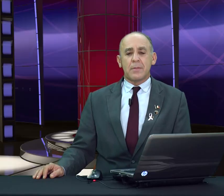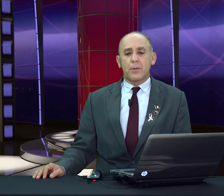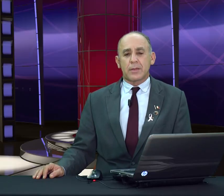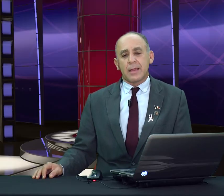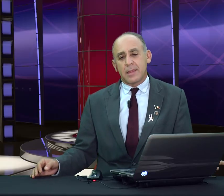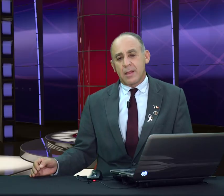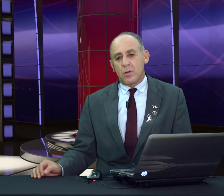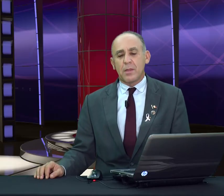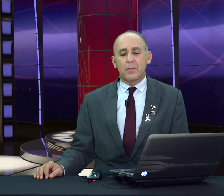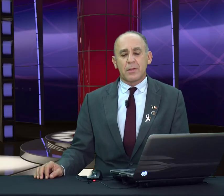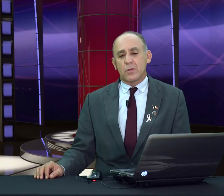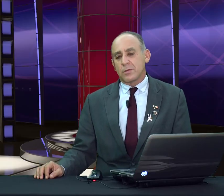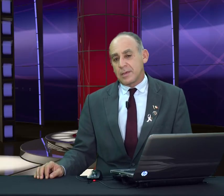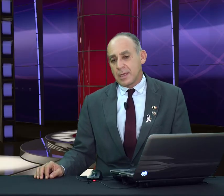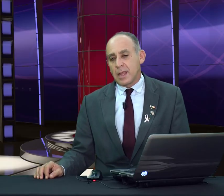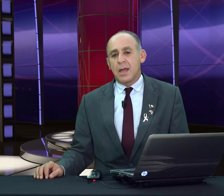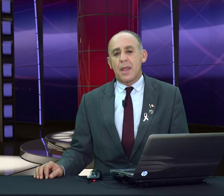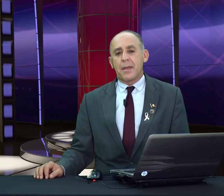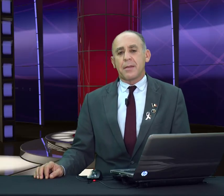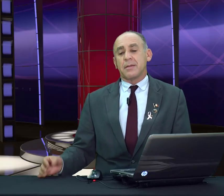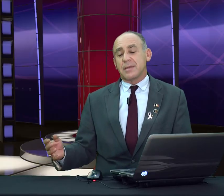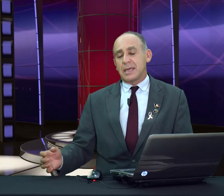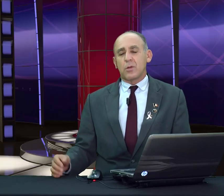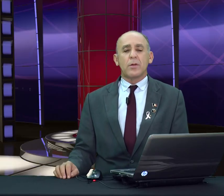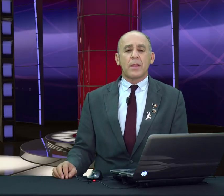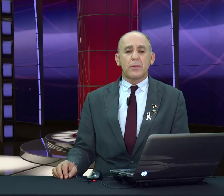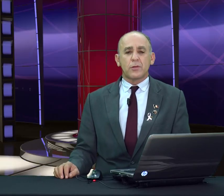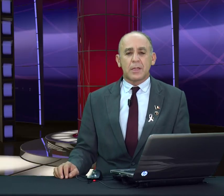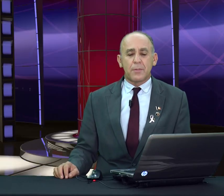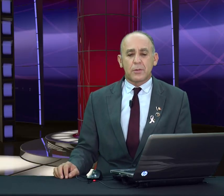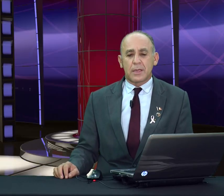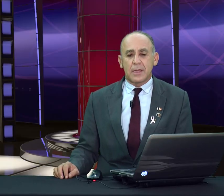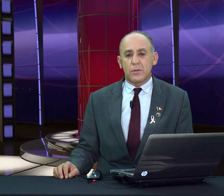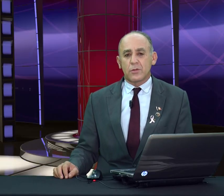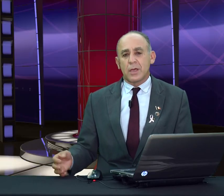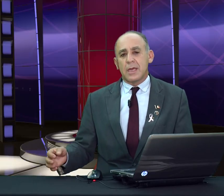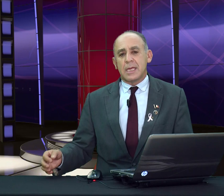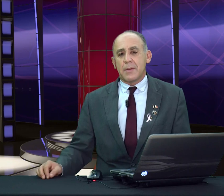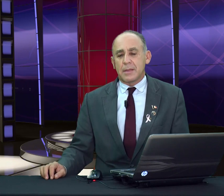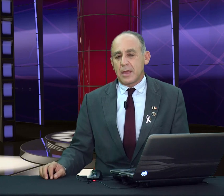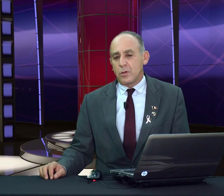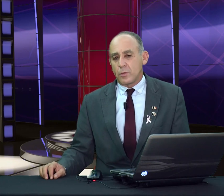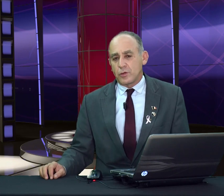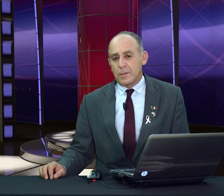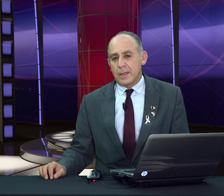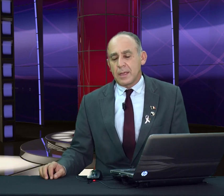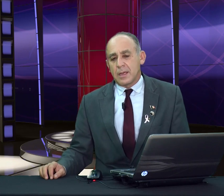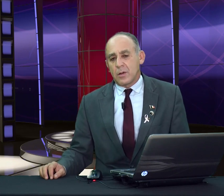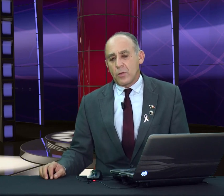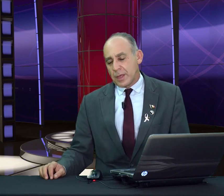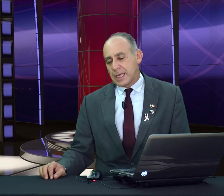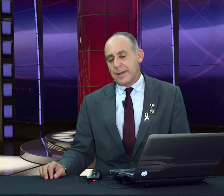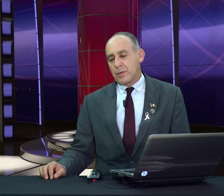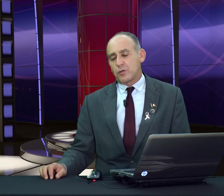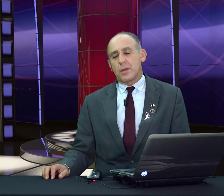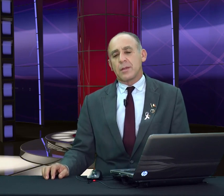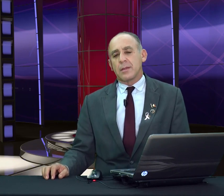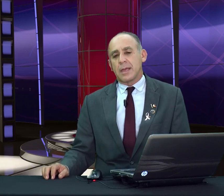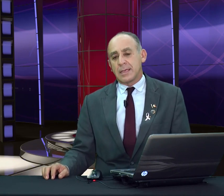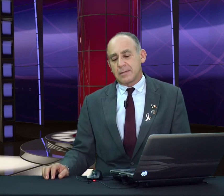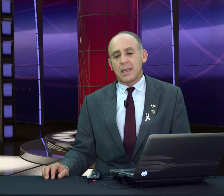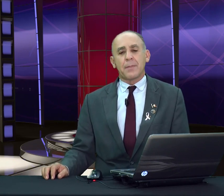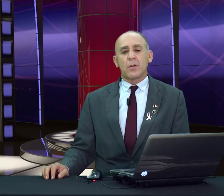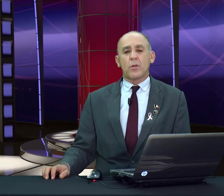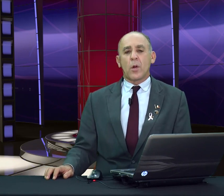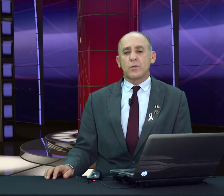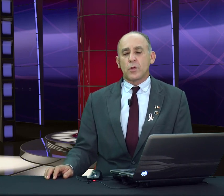más importante del COVID, bueno, seguir cuidándonos, seguir protegiéndonos y evitar en lo posible contagiarnos.